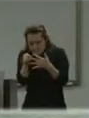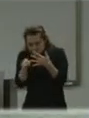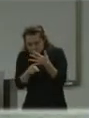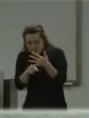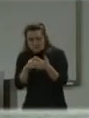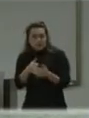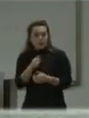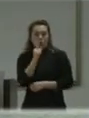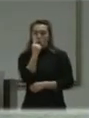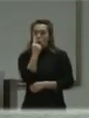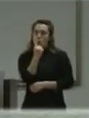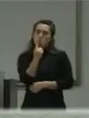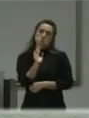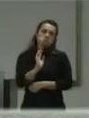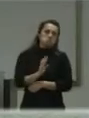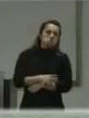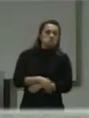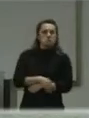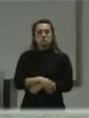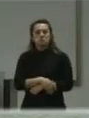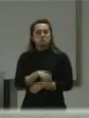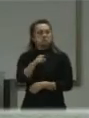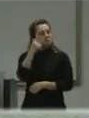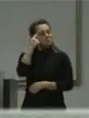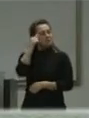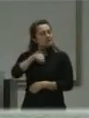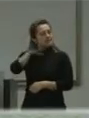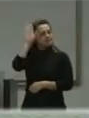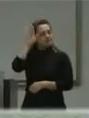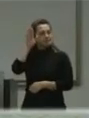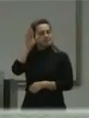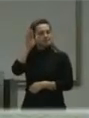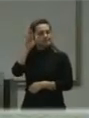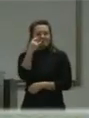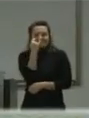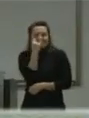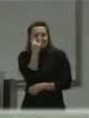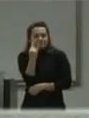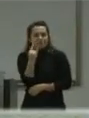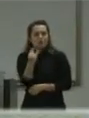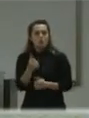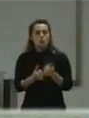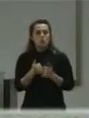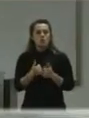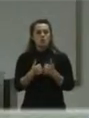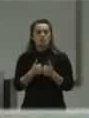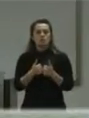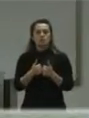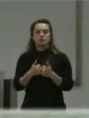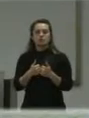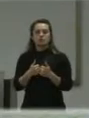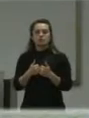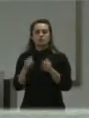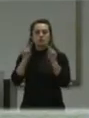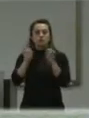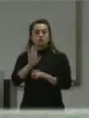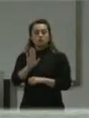en particular fue un poco más más interesante el tema